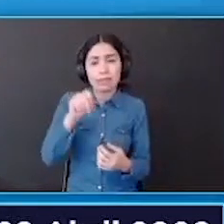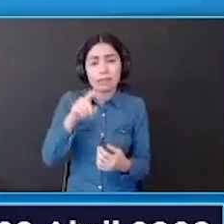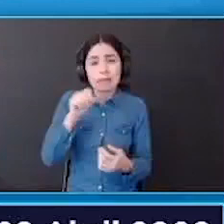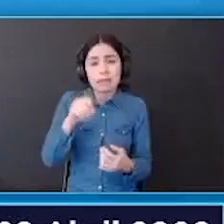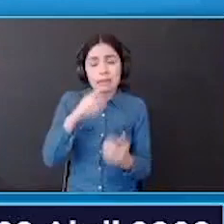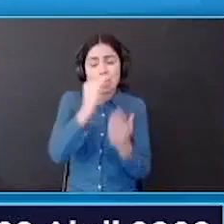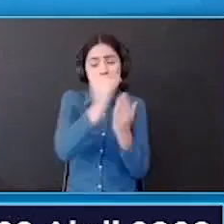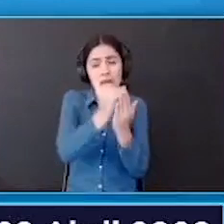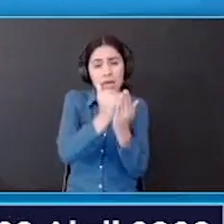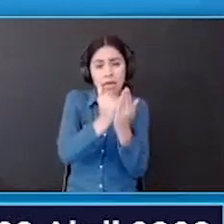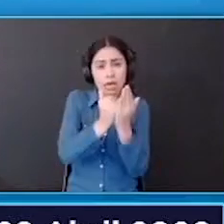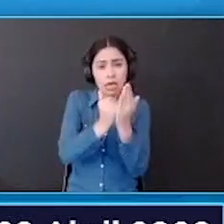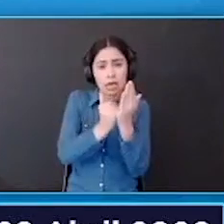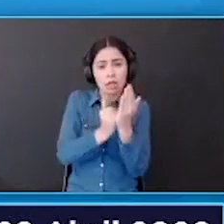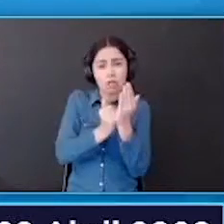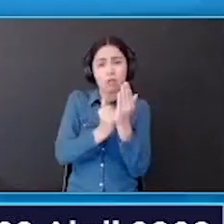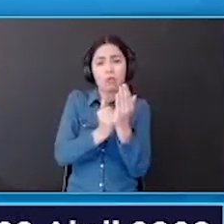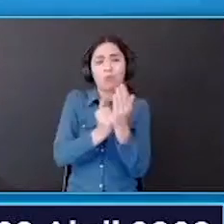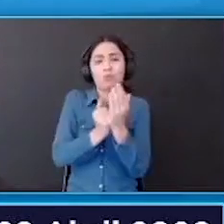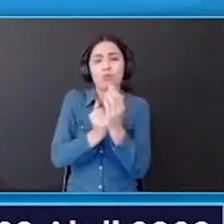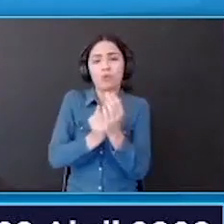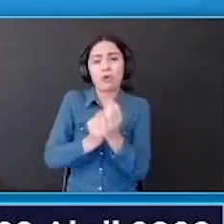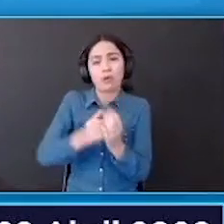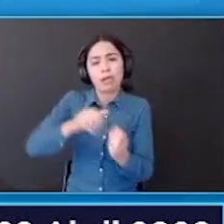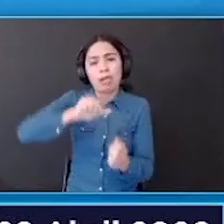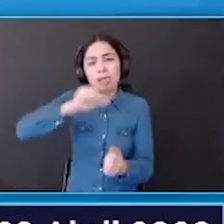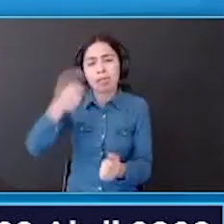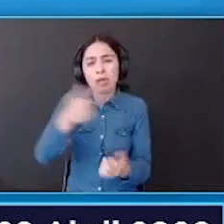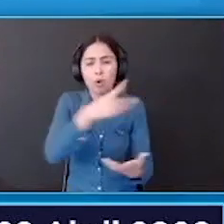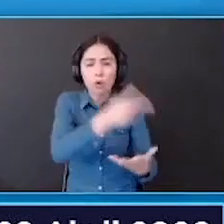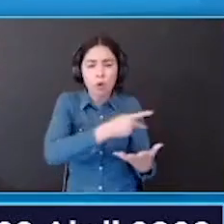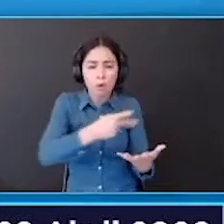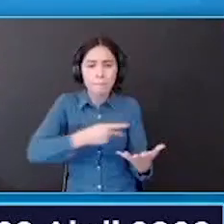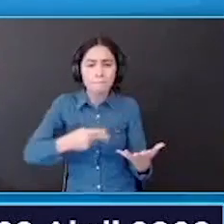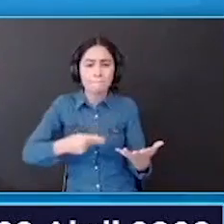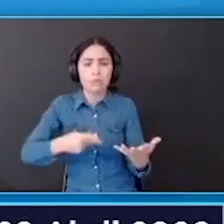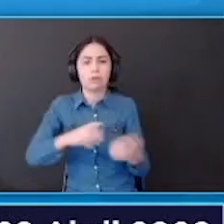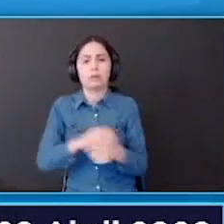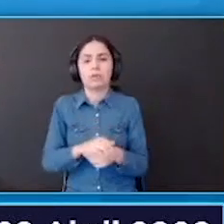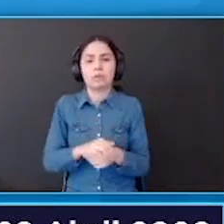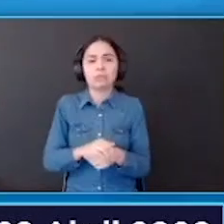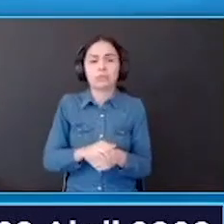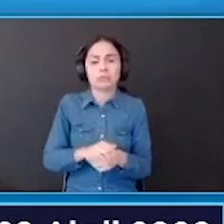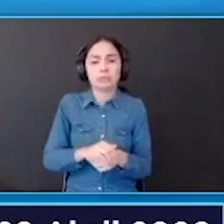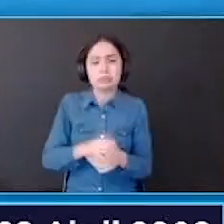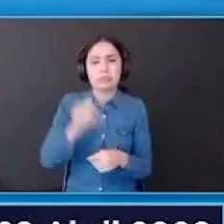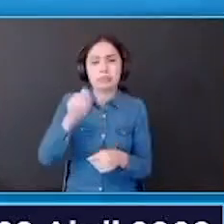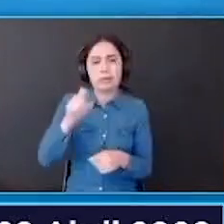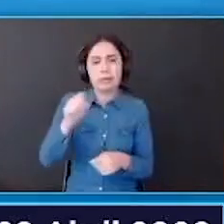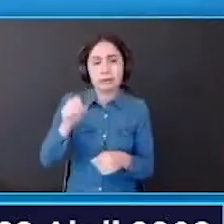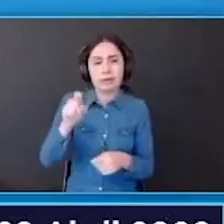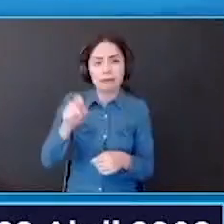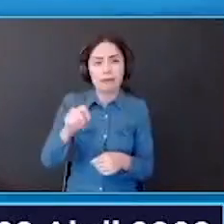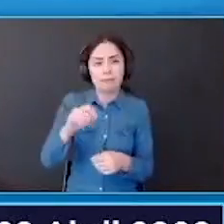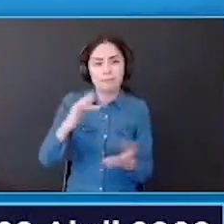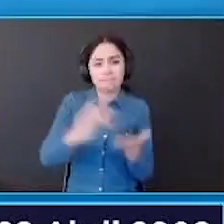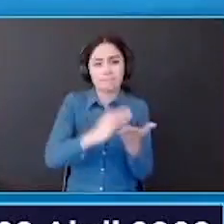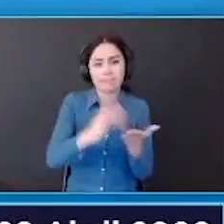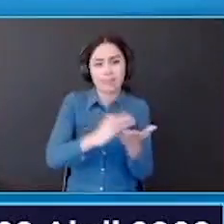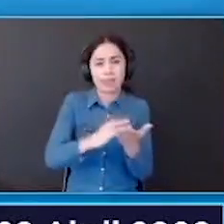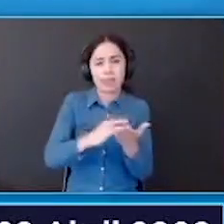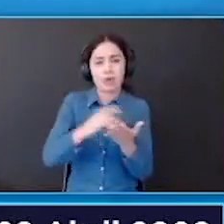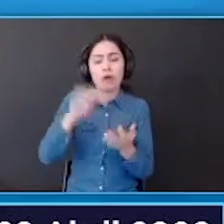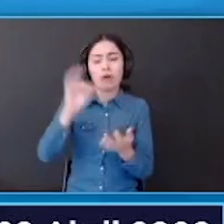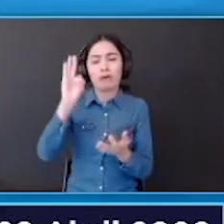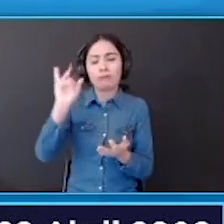órganos autónomos por 60 millones de pesos, las aportaciones extraordinarias de FICOSEC y de FECHAC por 60 millones